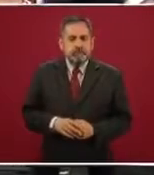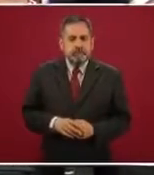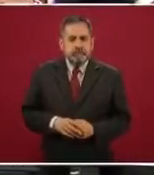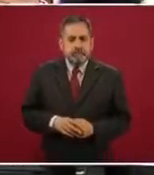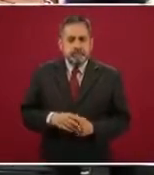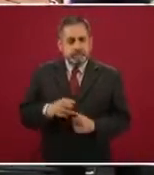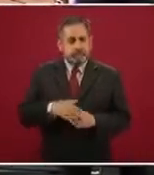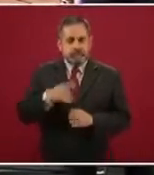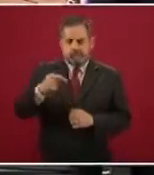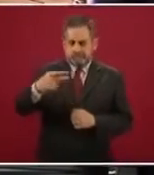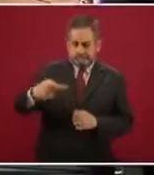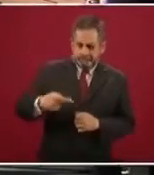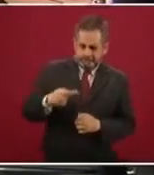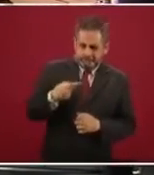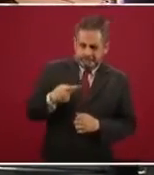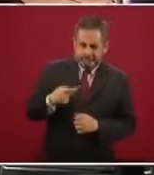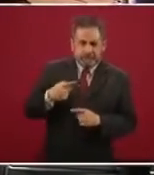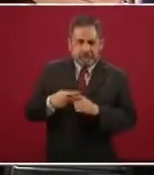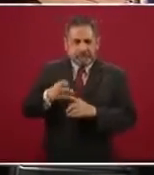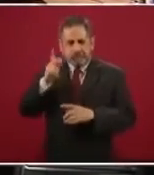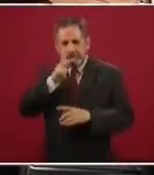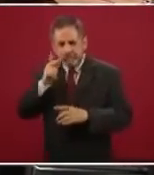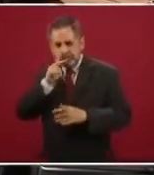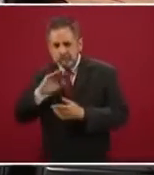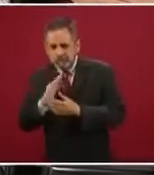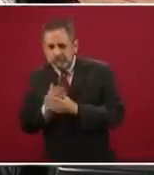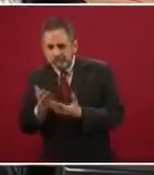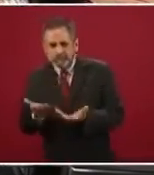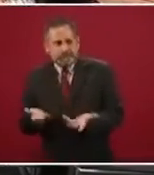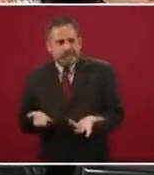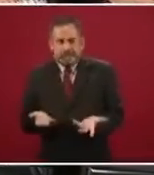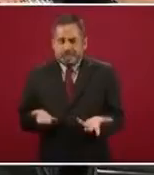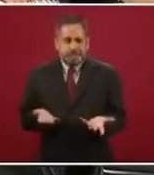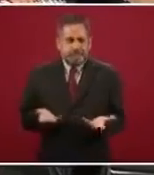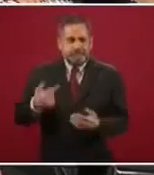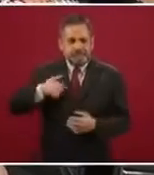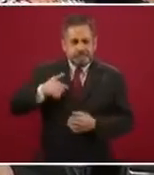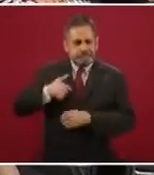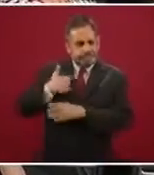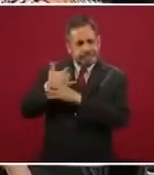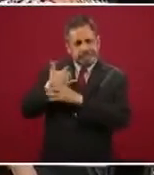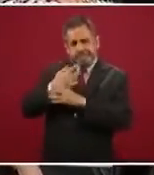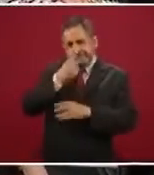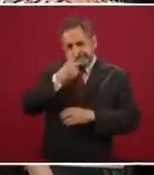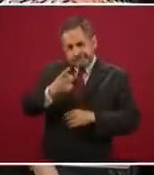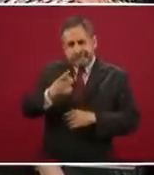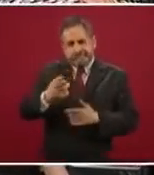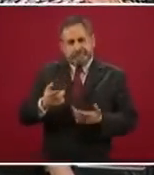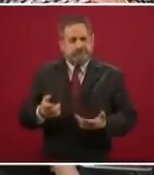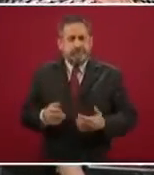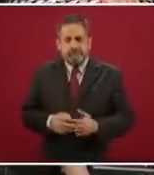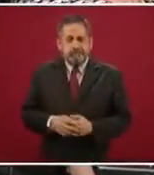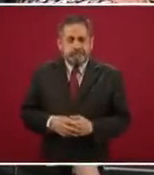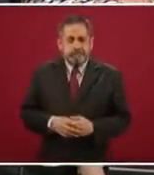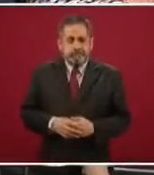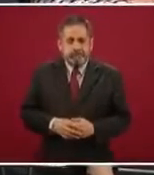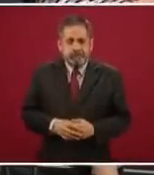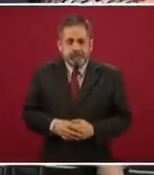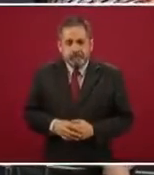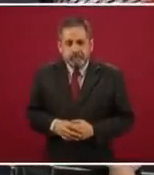Porque me preguntas qué pruebas tengo sobre lo que sostengo, digo,